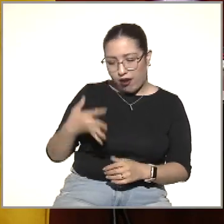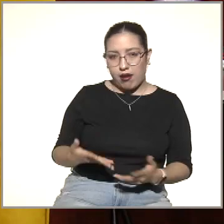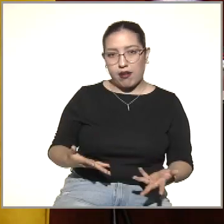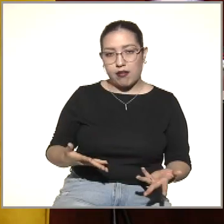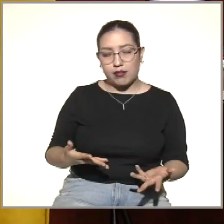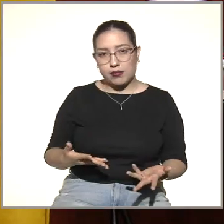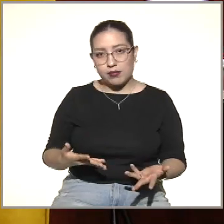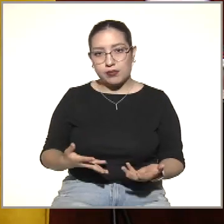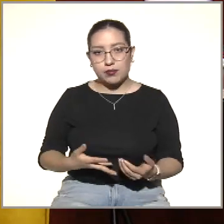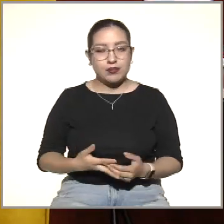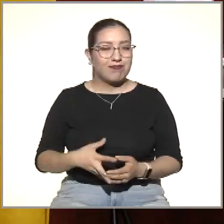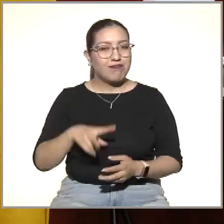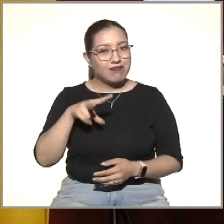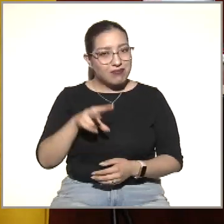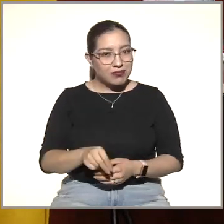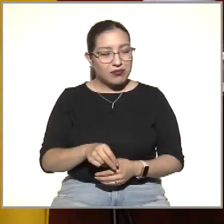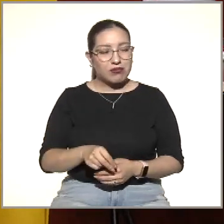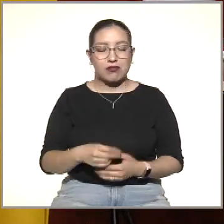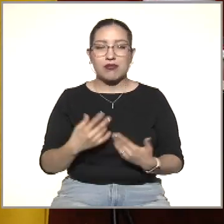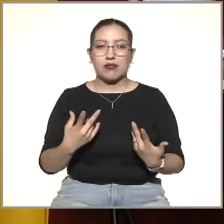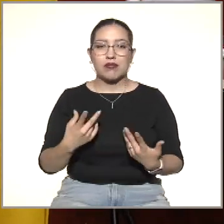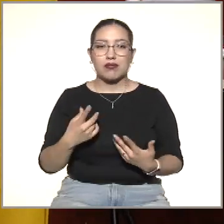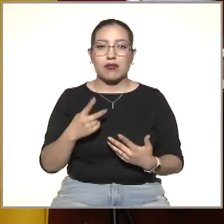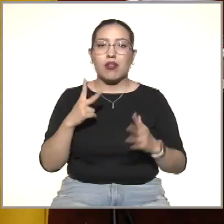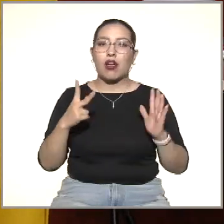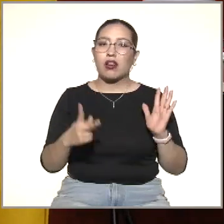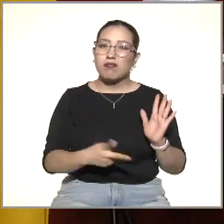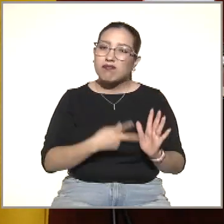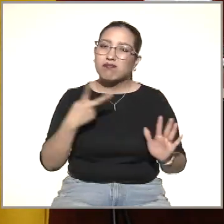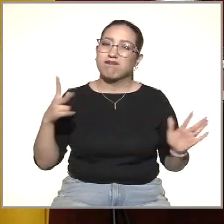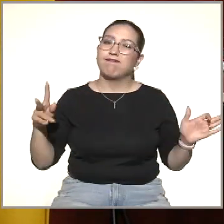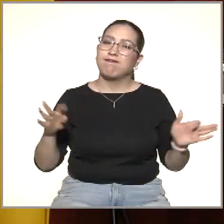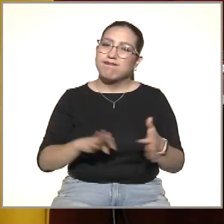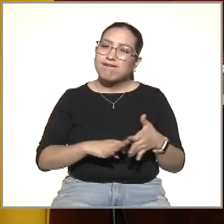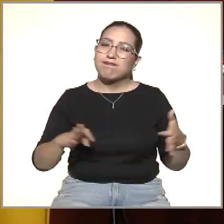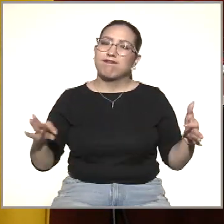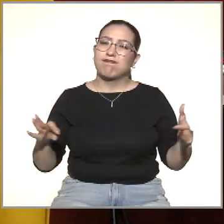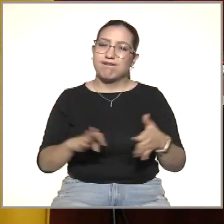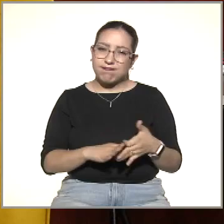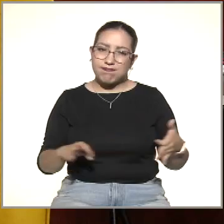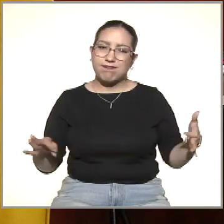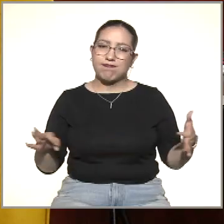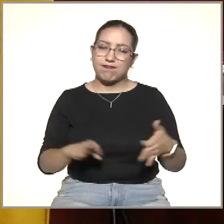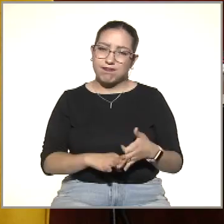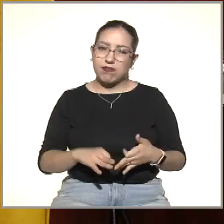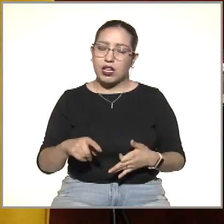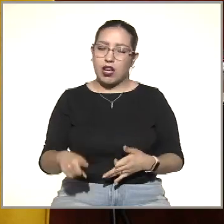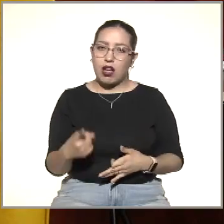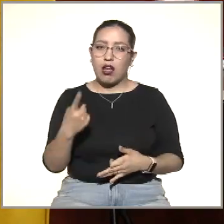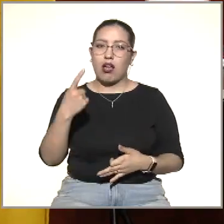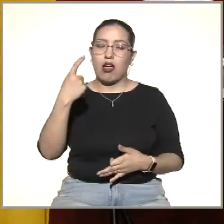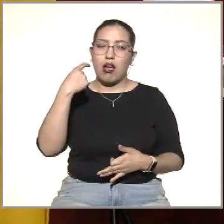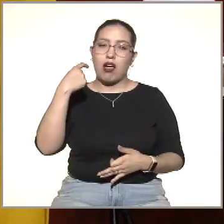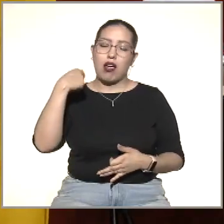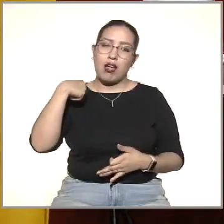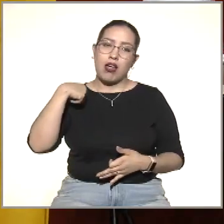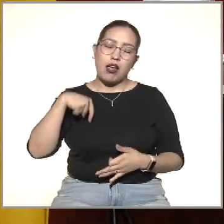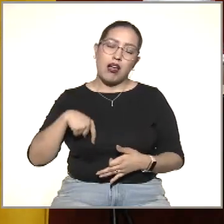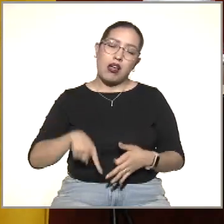sino la reiteración, el retintín. Es allí en donde viene el problema, ¿no? Porque es